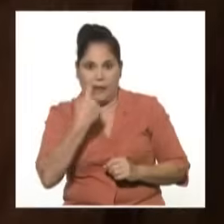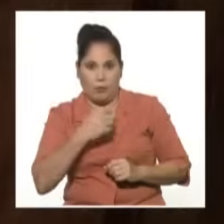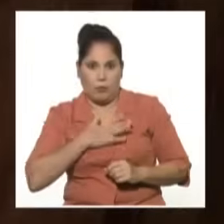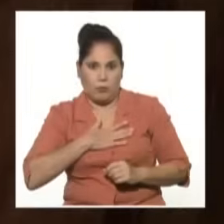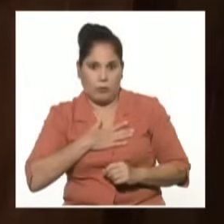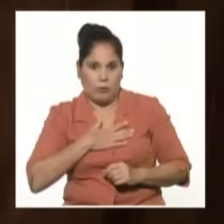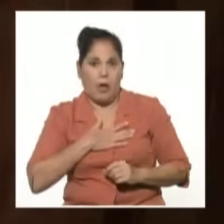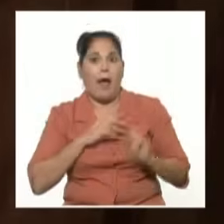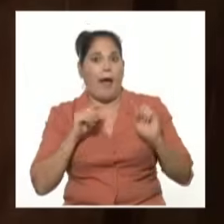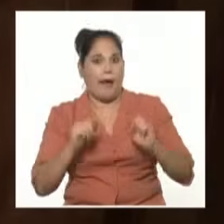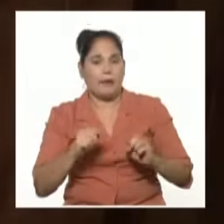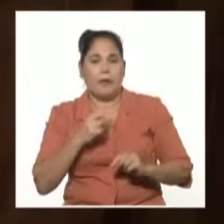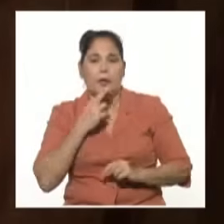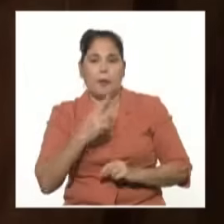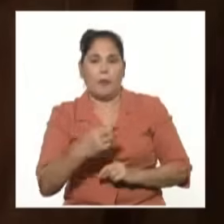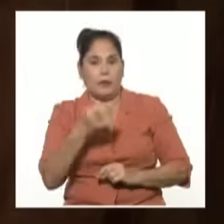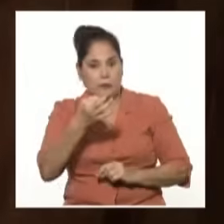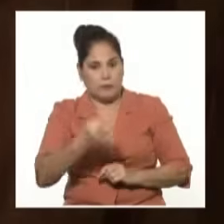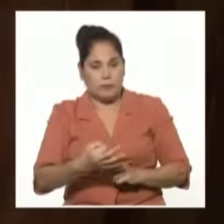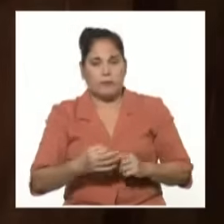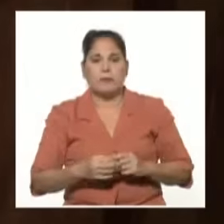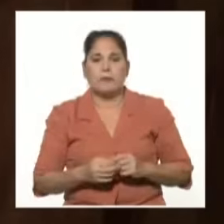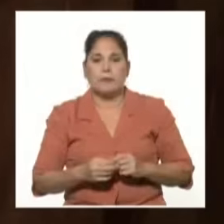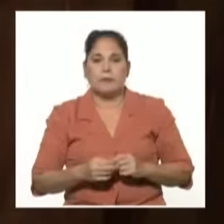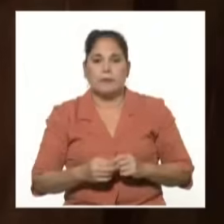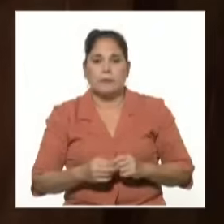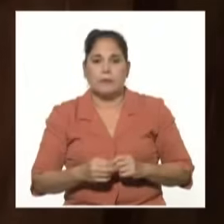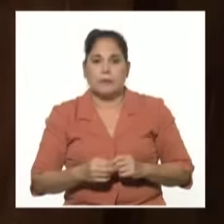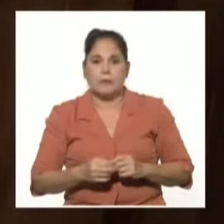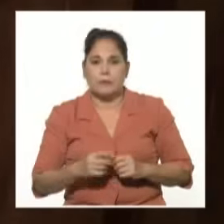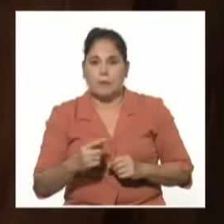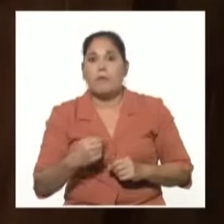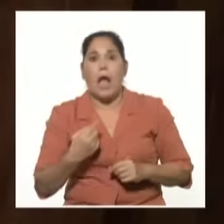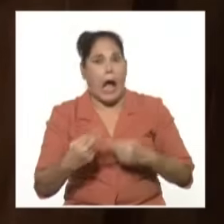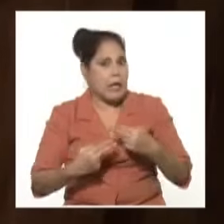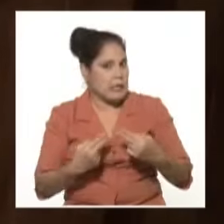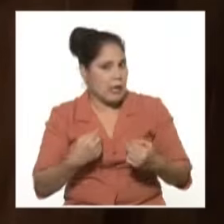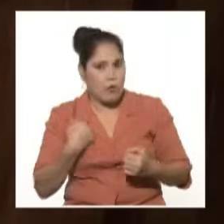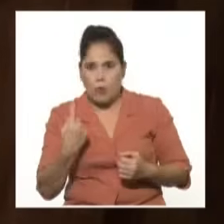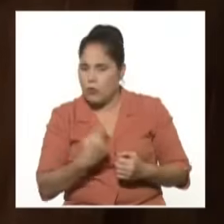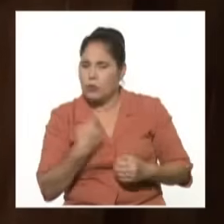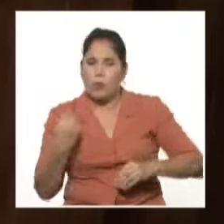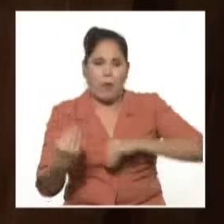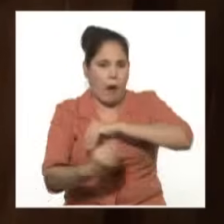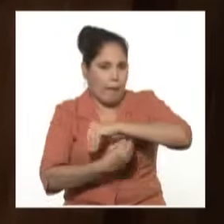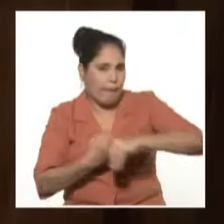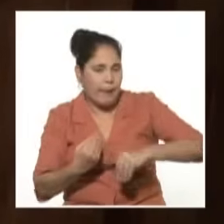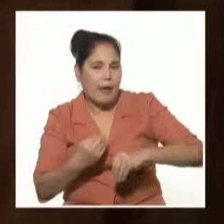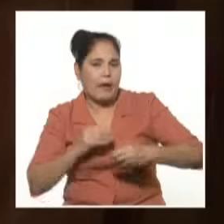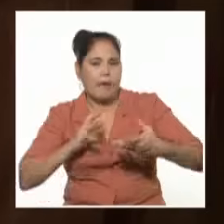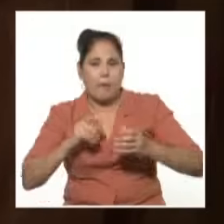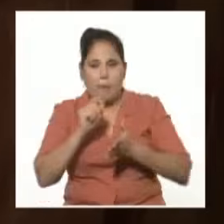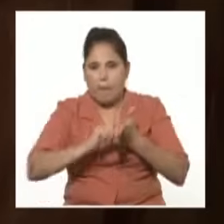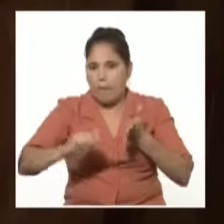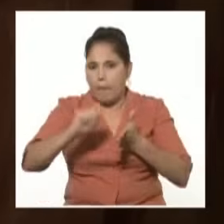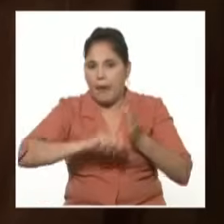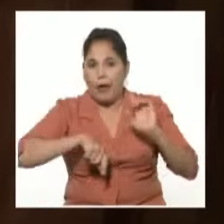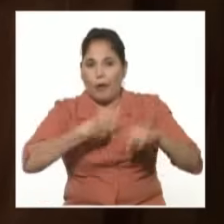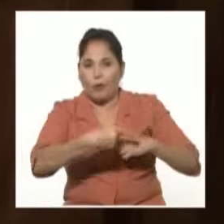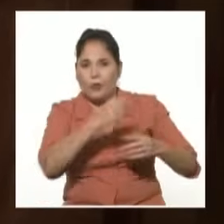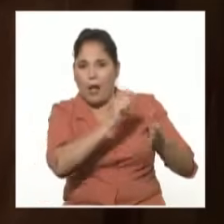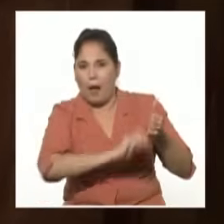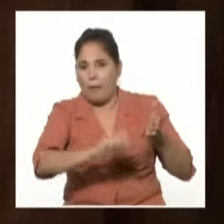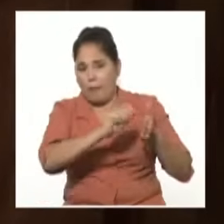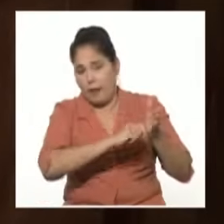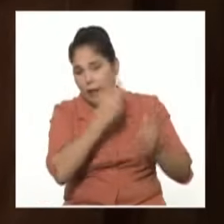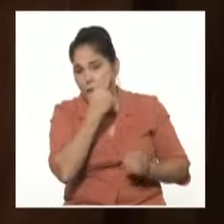sigue incluyendo la respuesta. Hacer, actuar, transformar, plan contra plan, diría